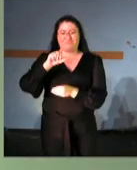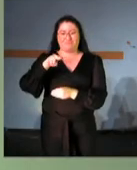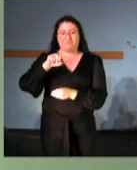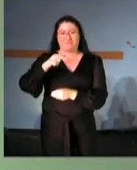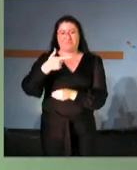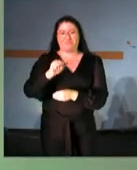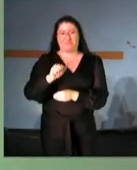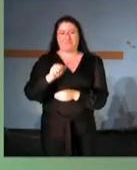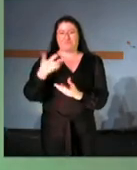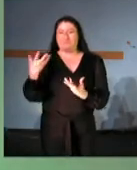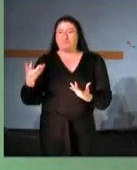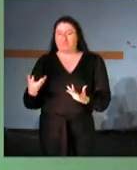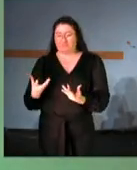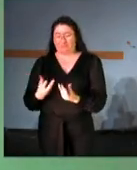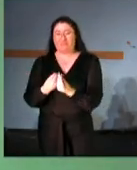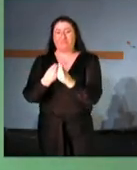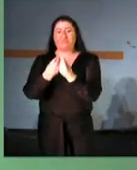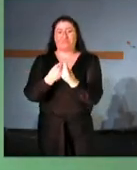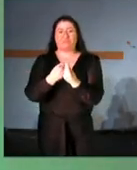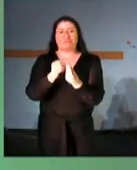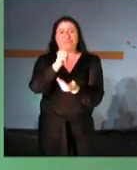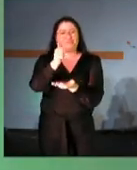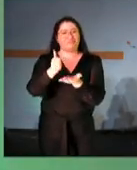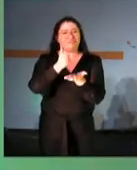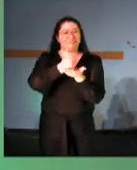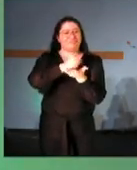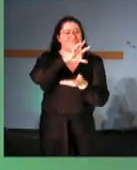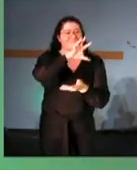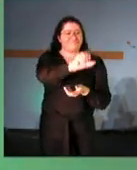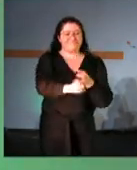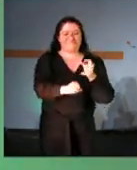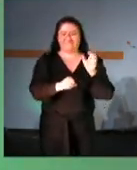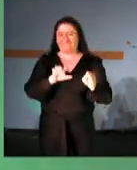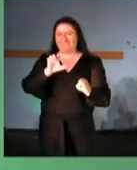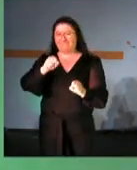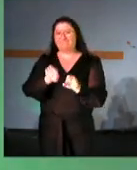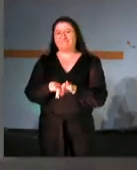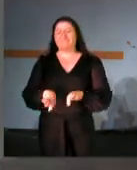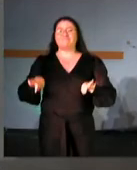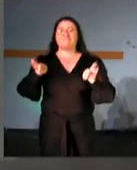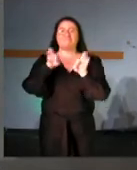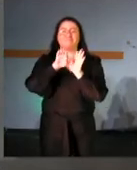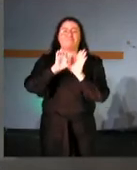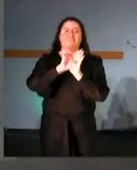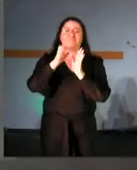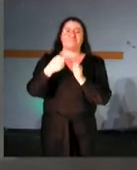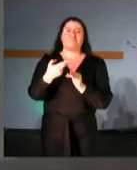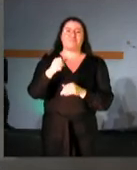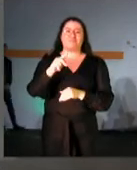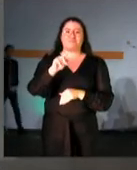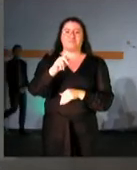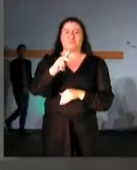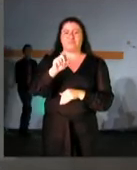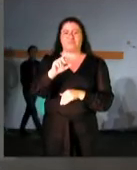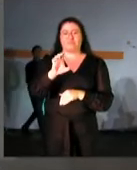y con ellos tomamos ciudades muy importantes como Jinotepe y